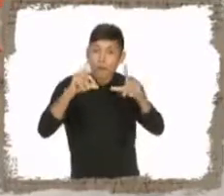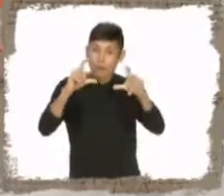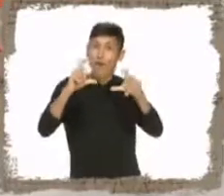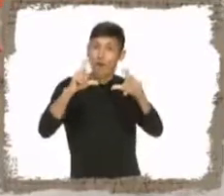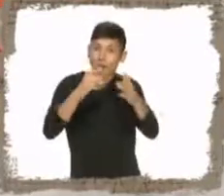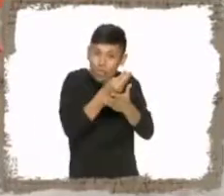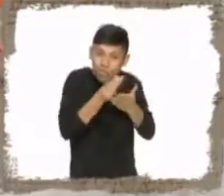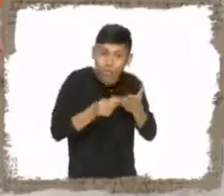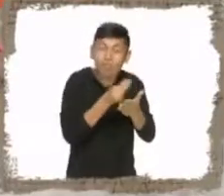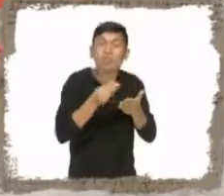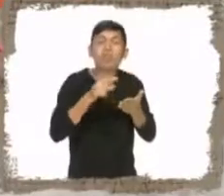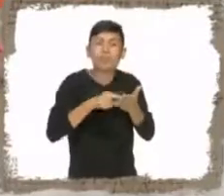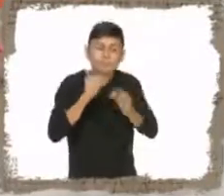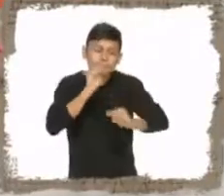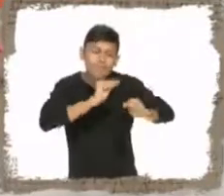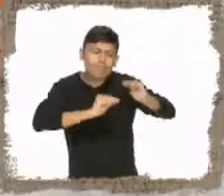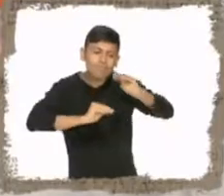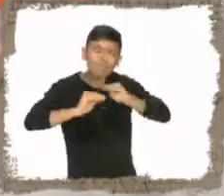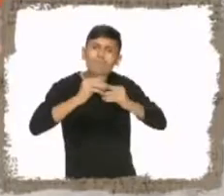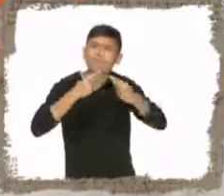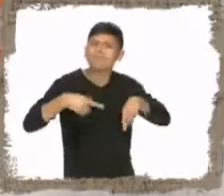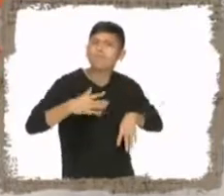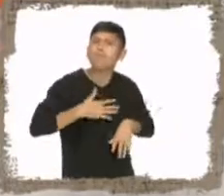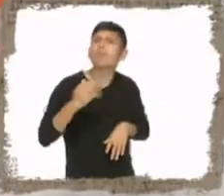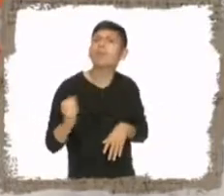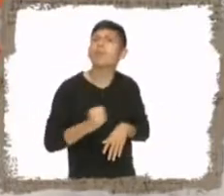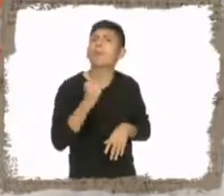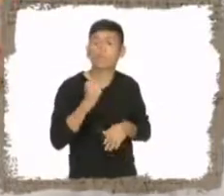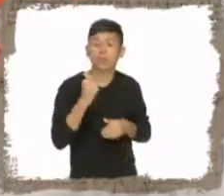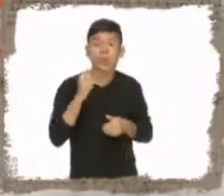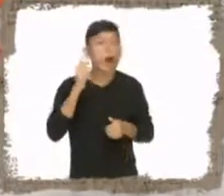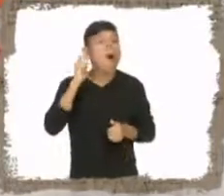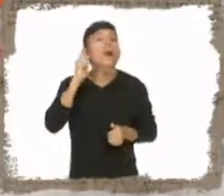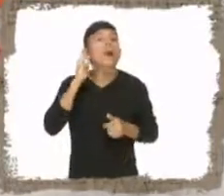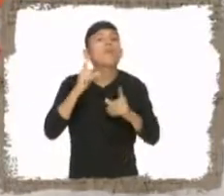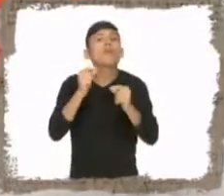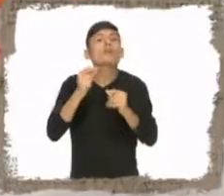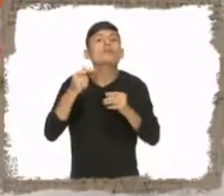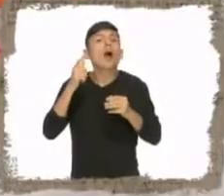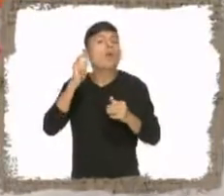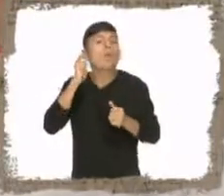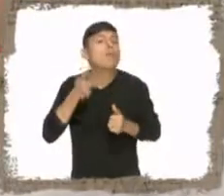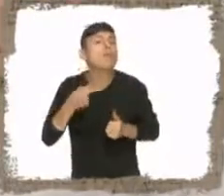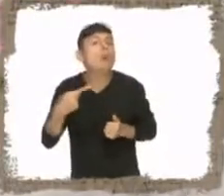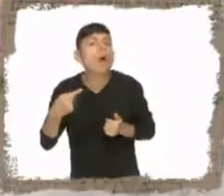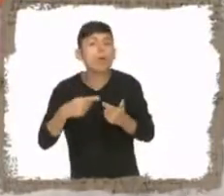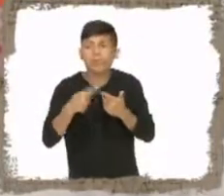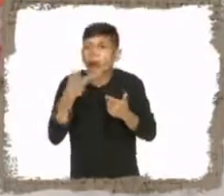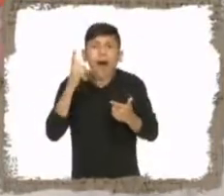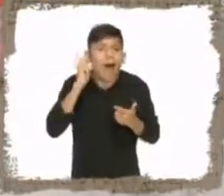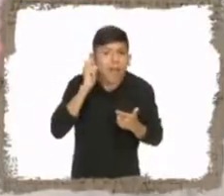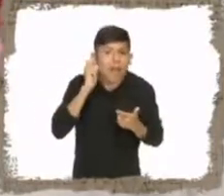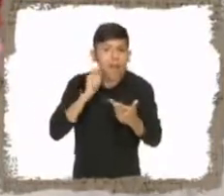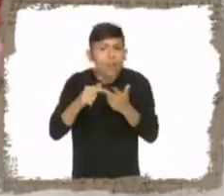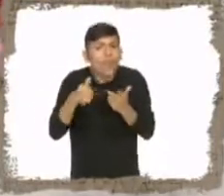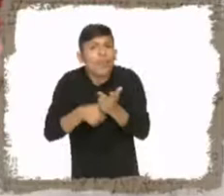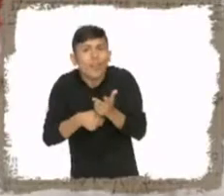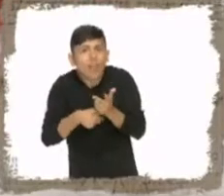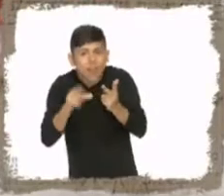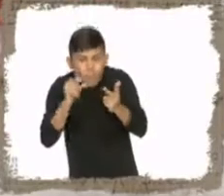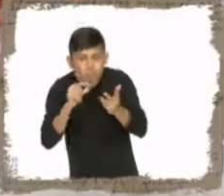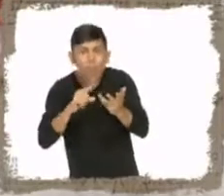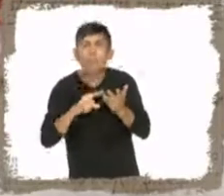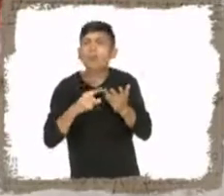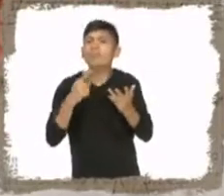tu propia foto y anotá tus datos más importantes. ¿Cuándo cumplís los años? ¿Cuántos años tenés? tu número